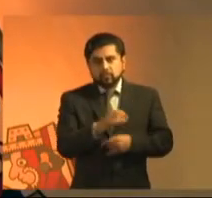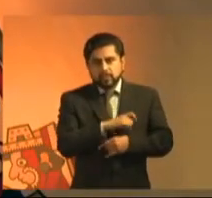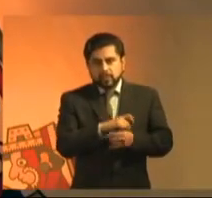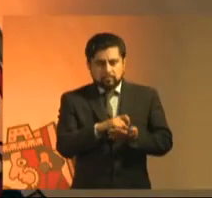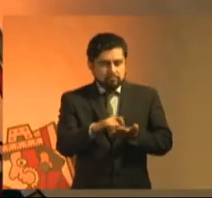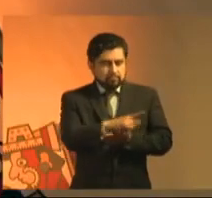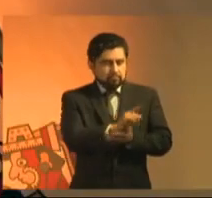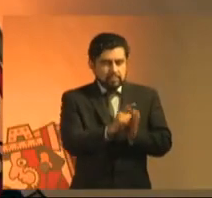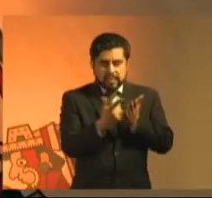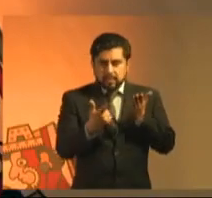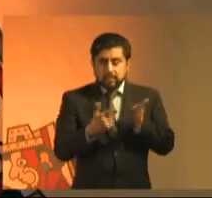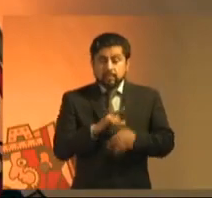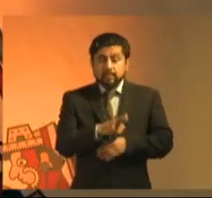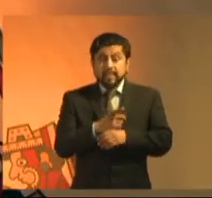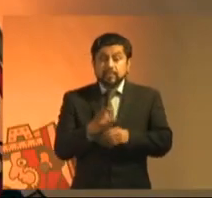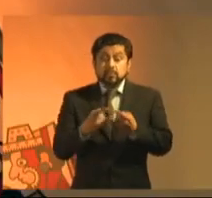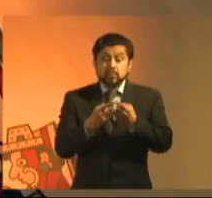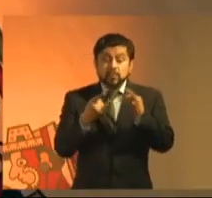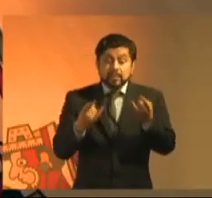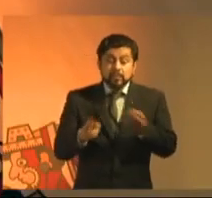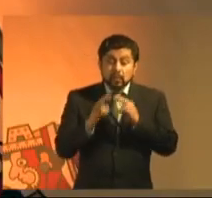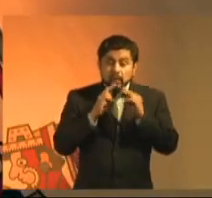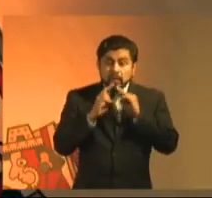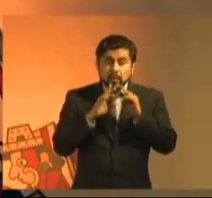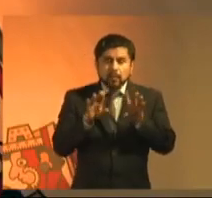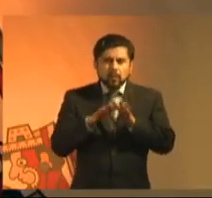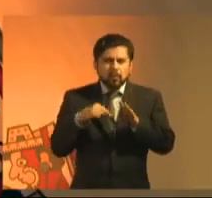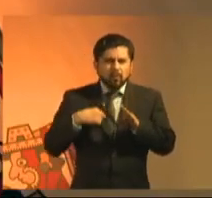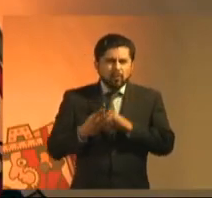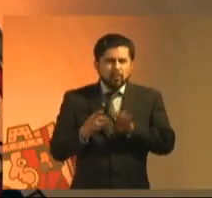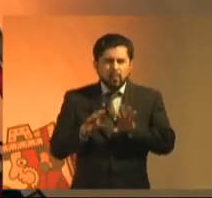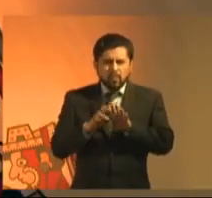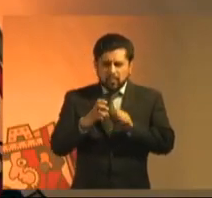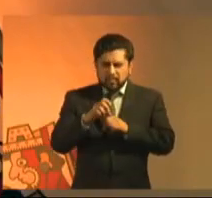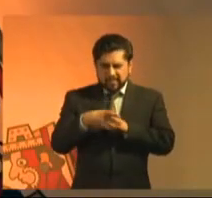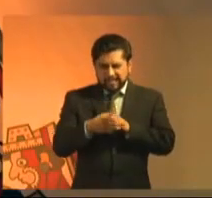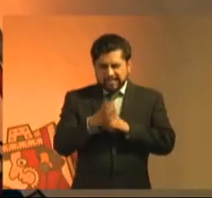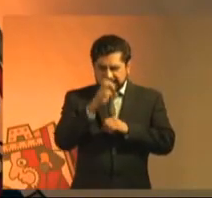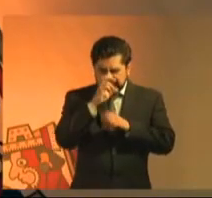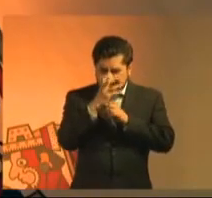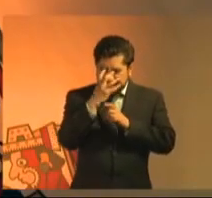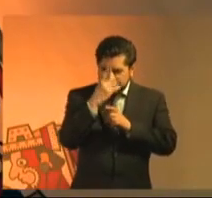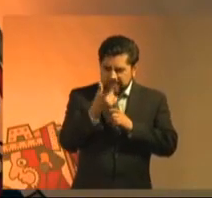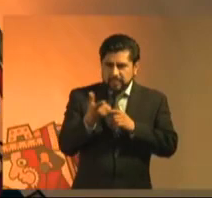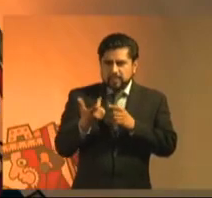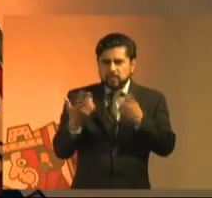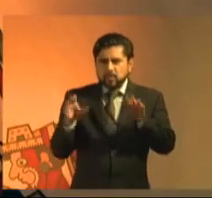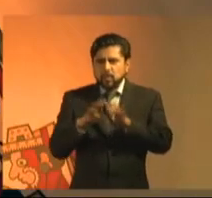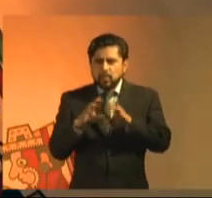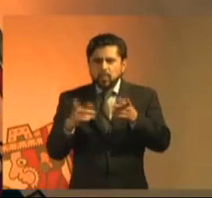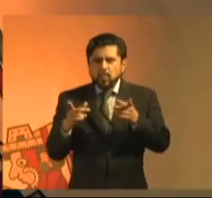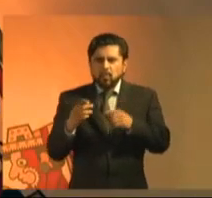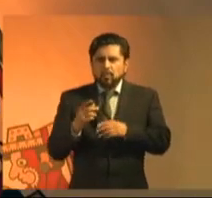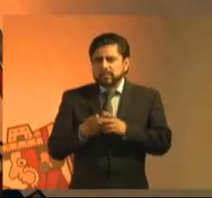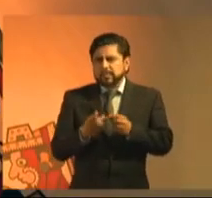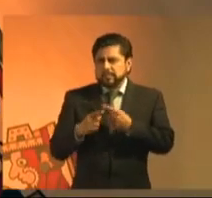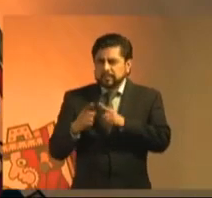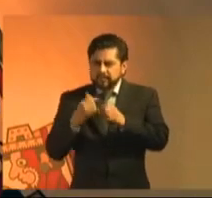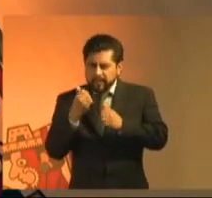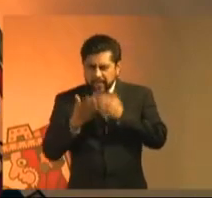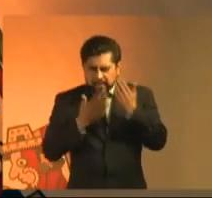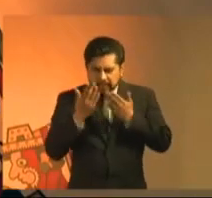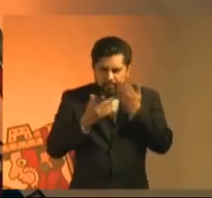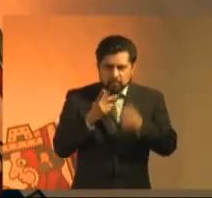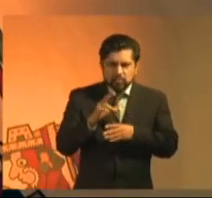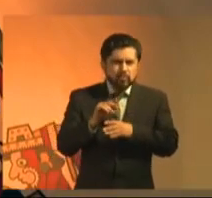una historia narrativa no está llena de citas no está llena de referencias bibliográficas no está llena de documentos y de